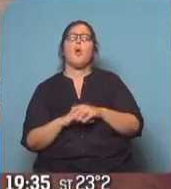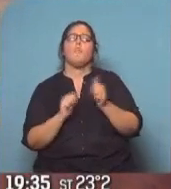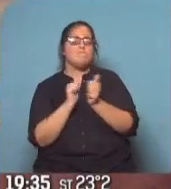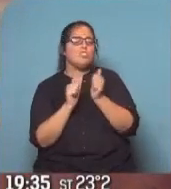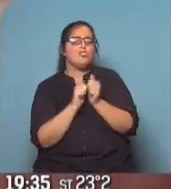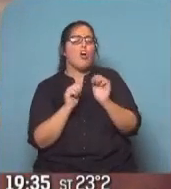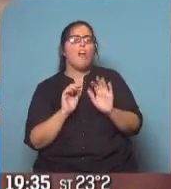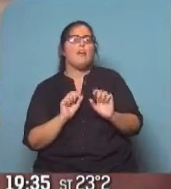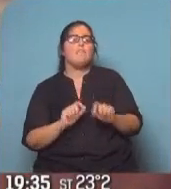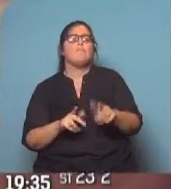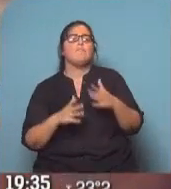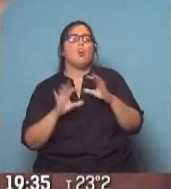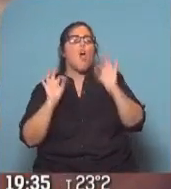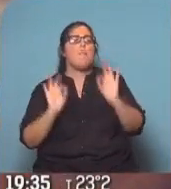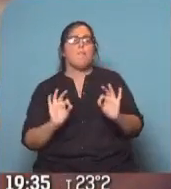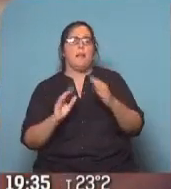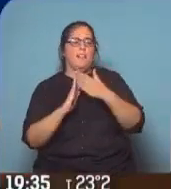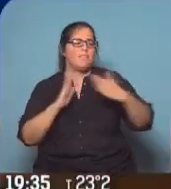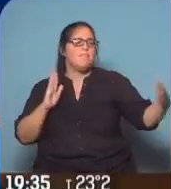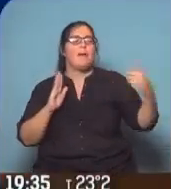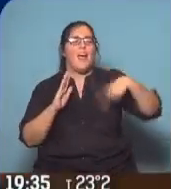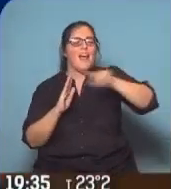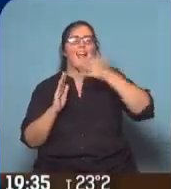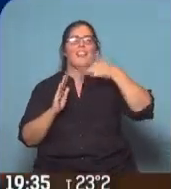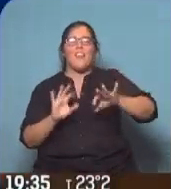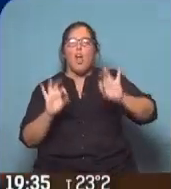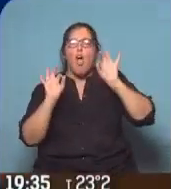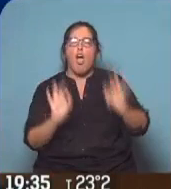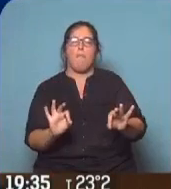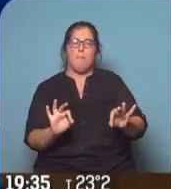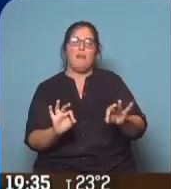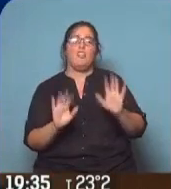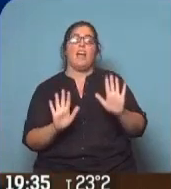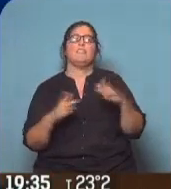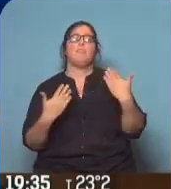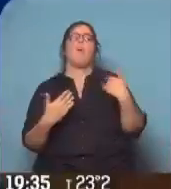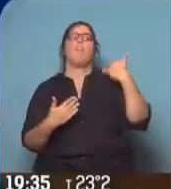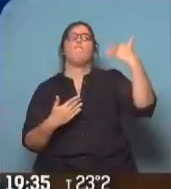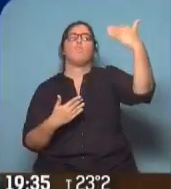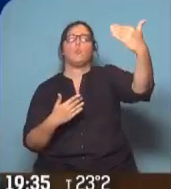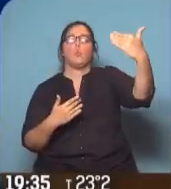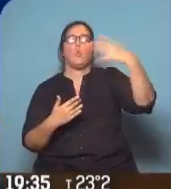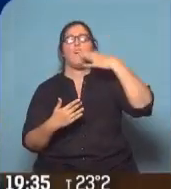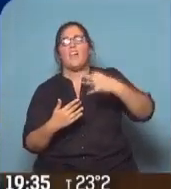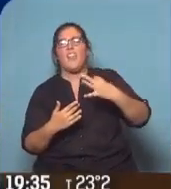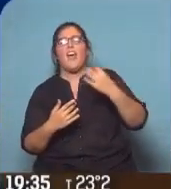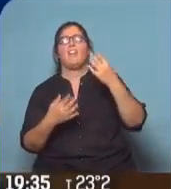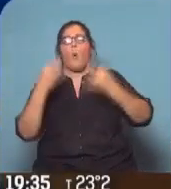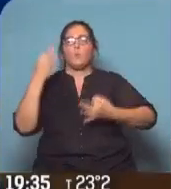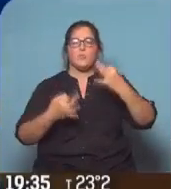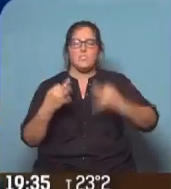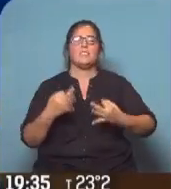en totalidad para entender todo así podremos pensar un futuro en verdad injusticia